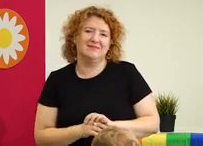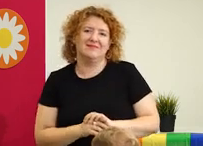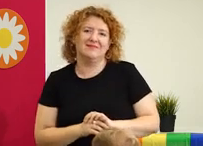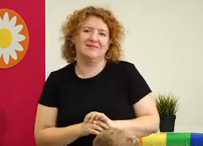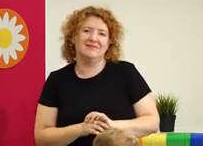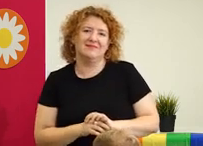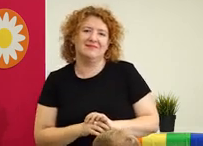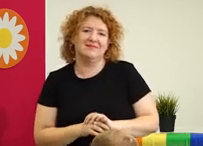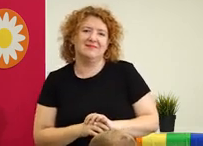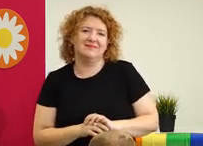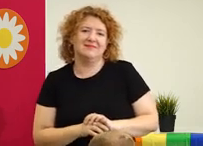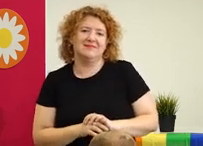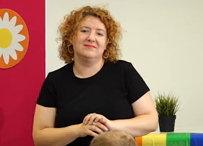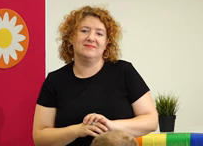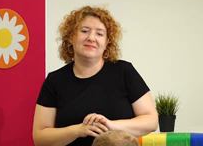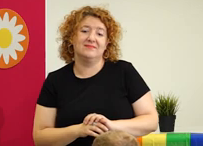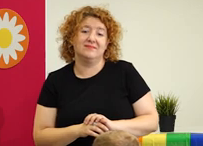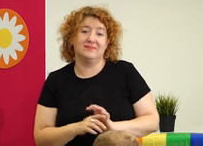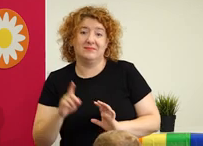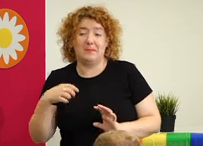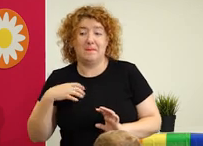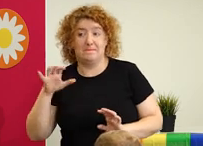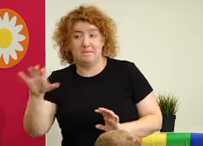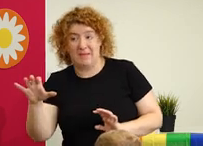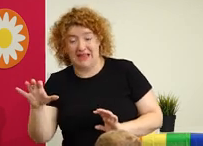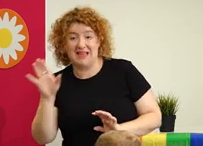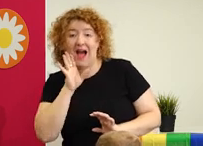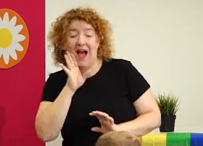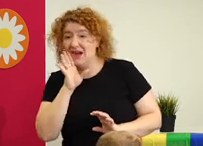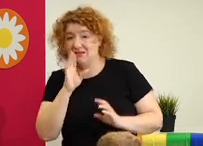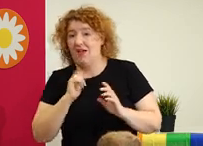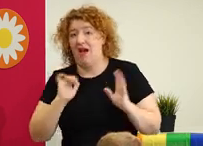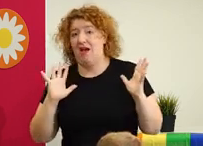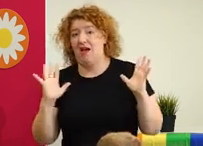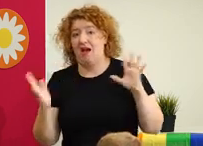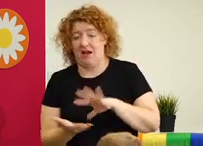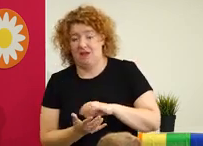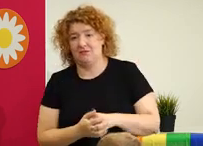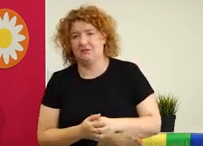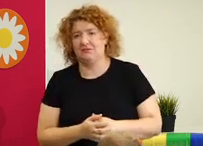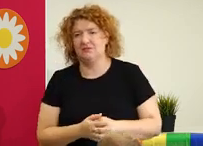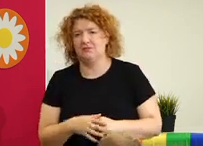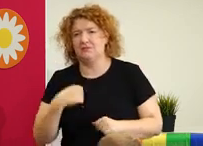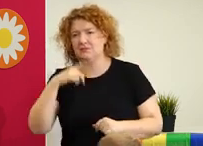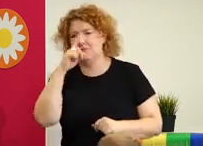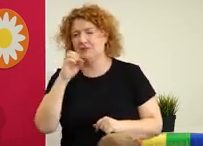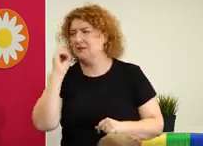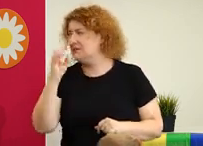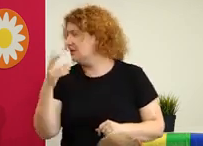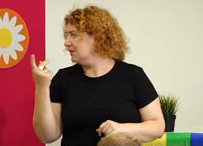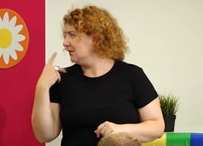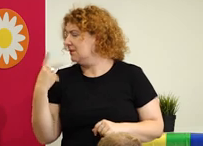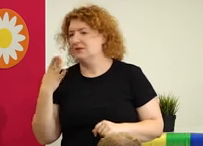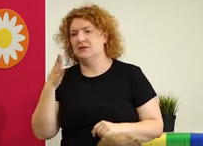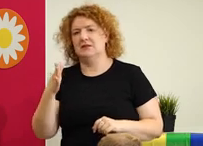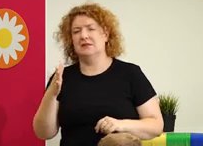de origen ha avanzado. Ha cambiado. Cuando yo di una charla con Cleo, que